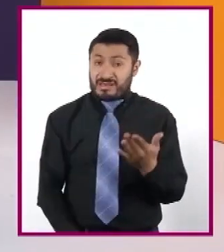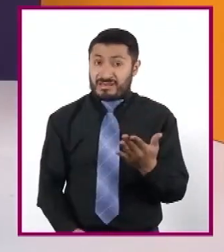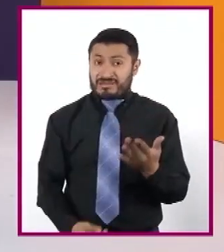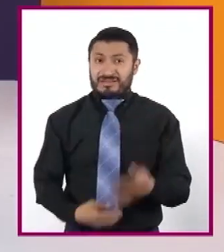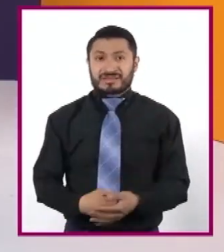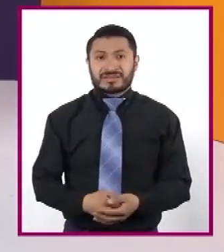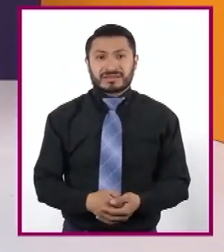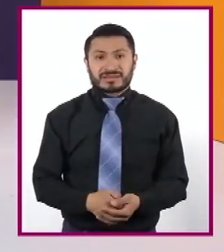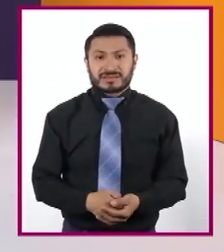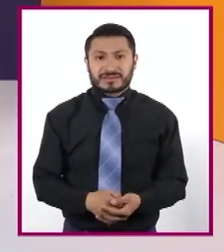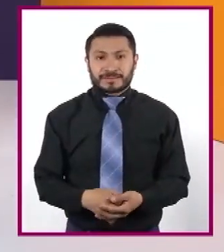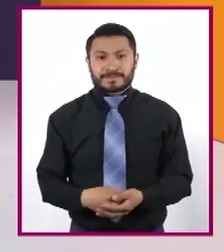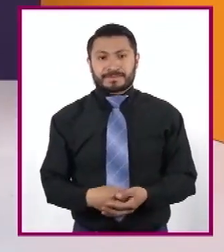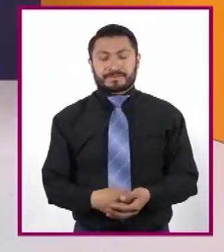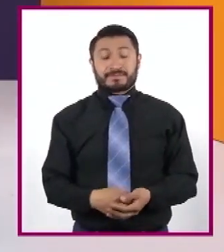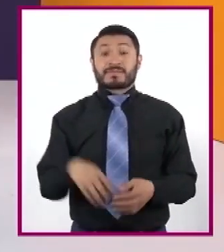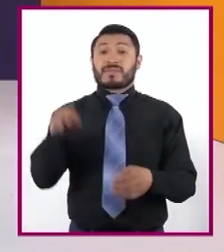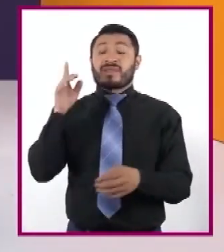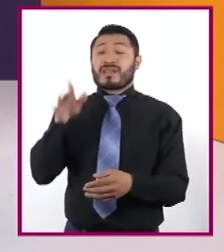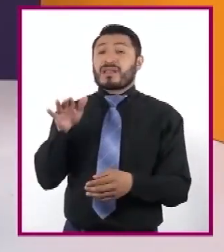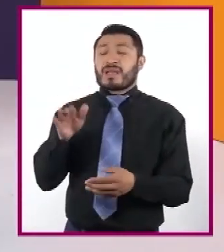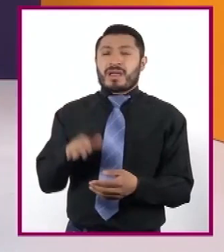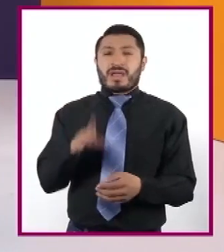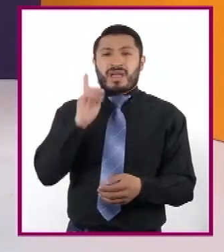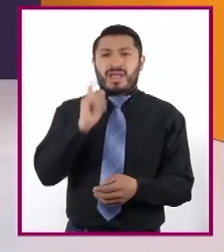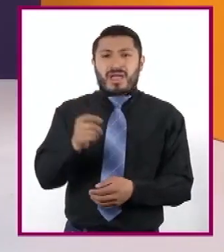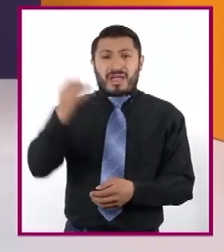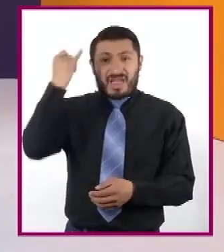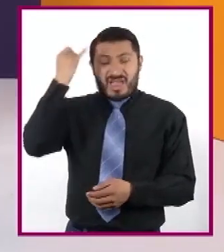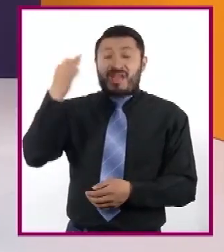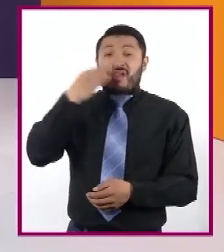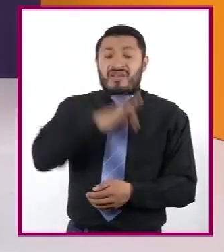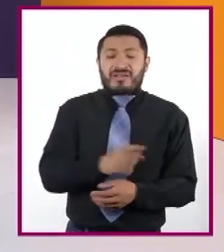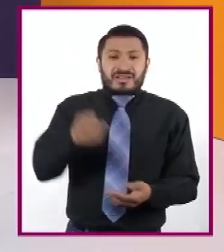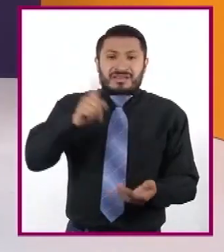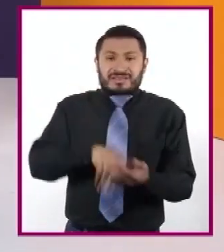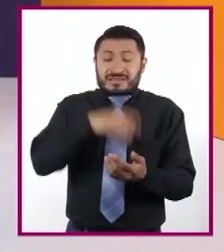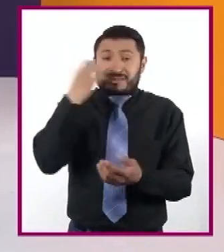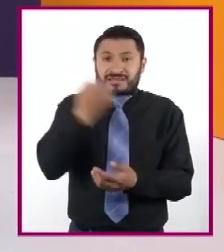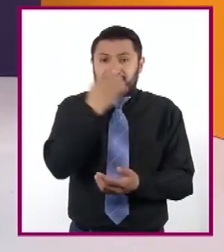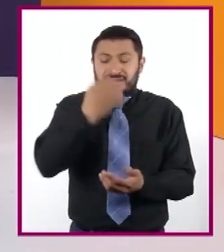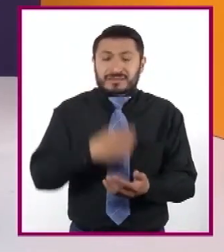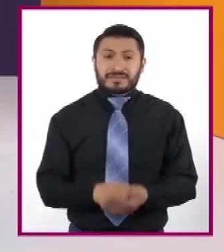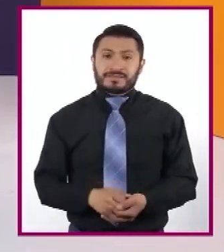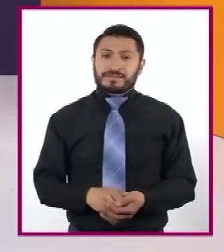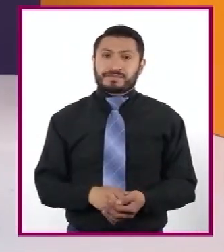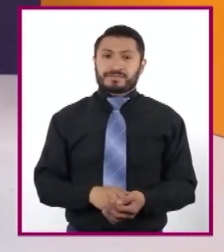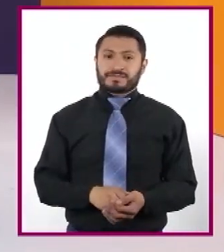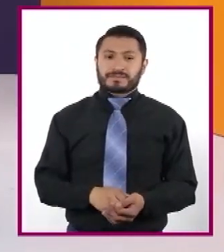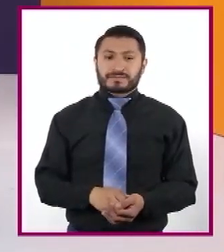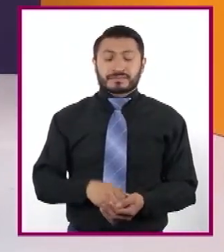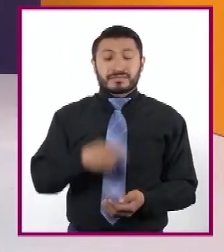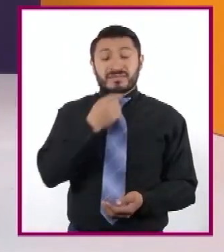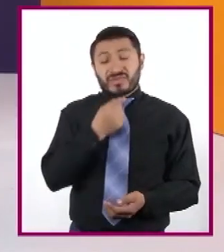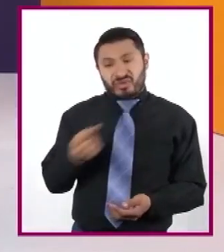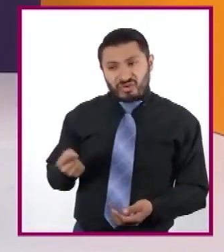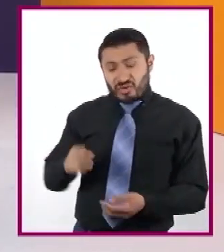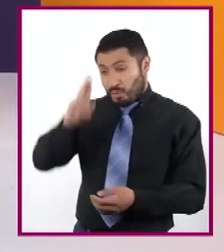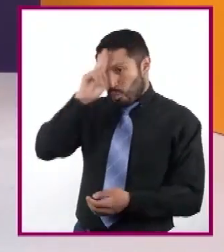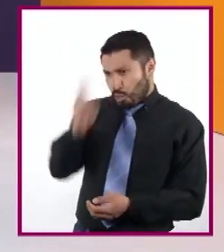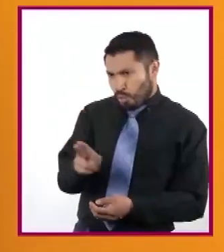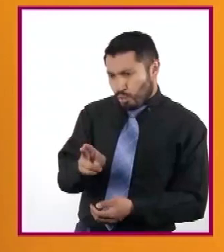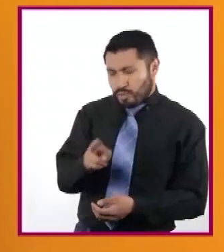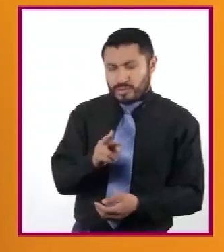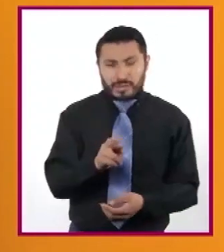Doctor, ¿a qué se refieren los prejuicios implícitos dentro del entorno escolar? Cuando a un niño se le prohíbe